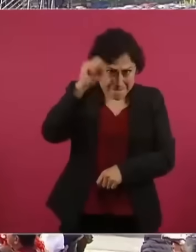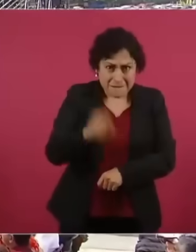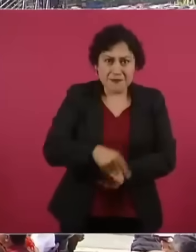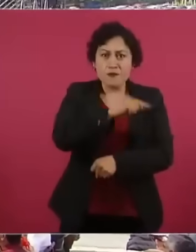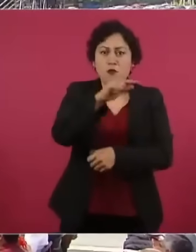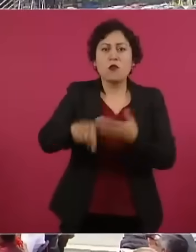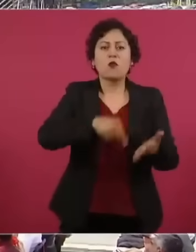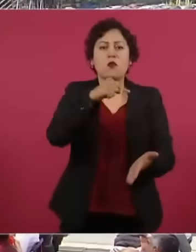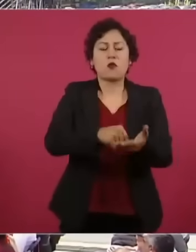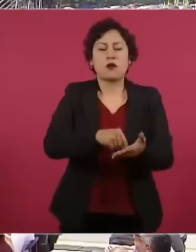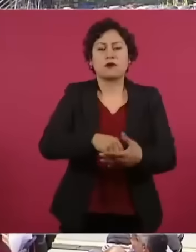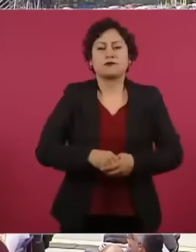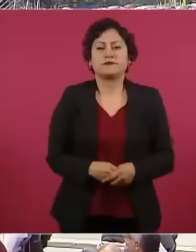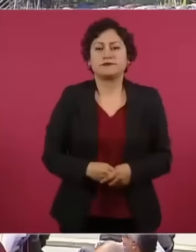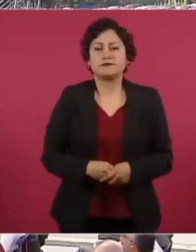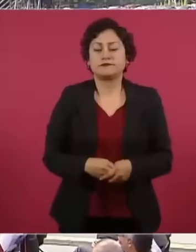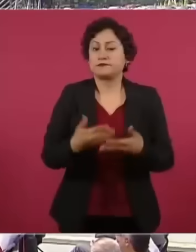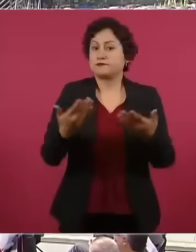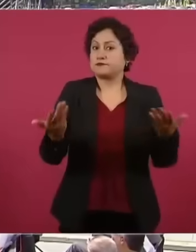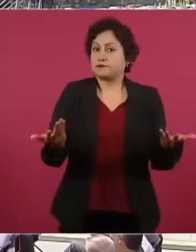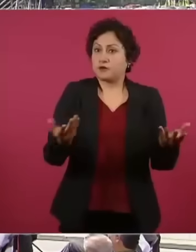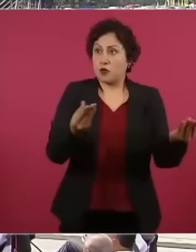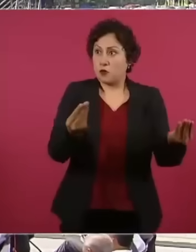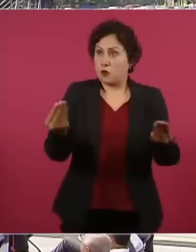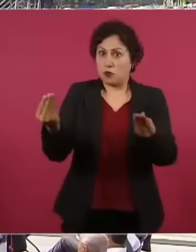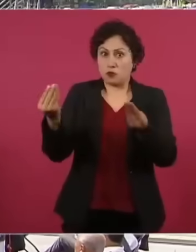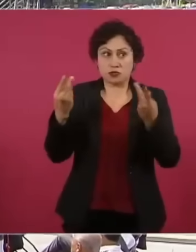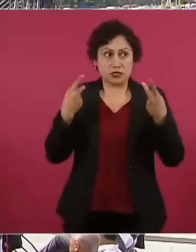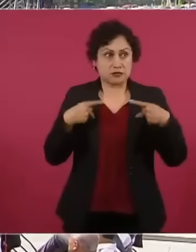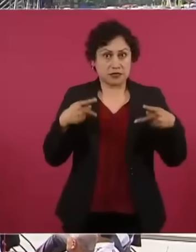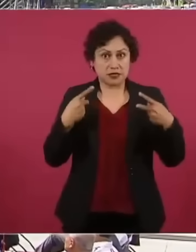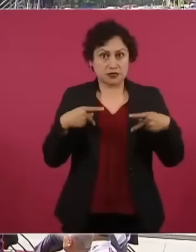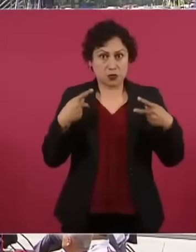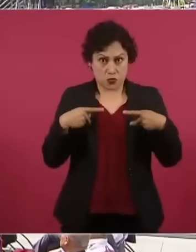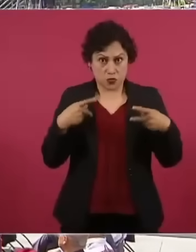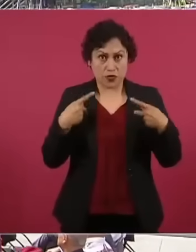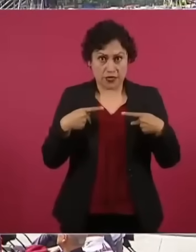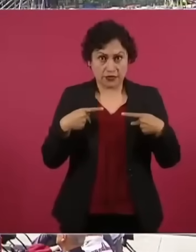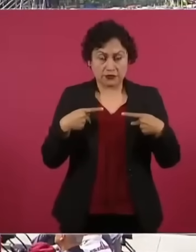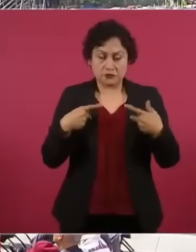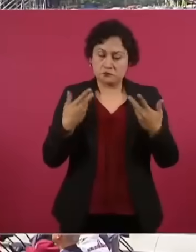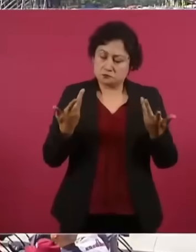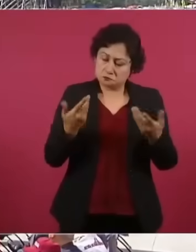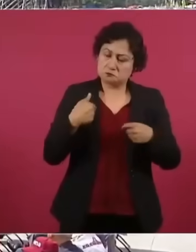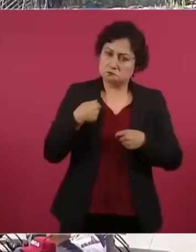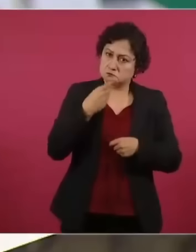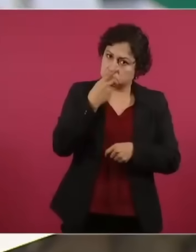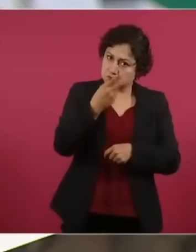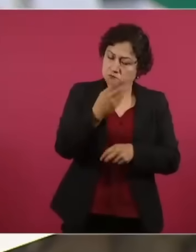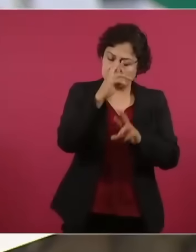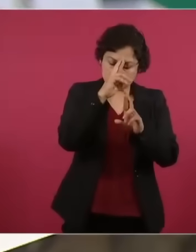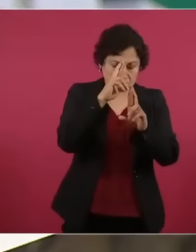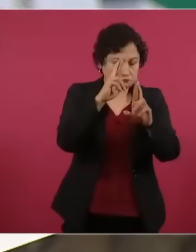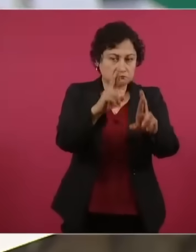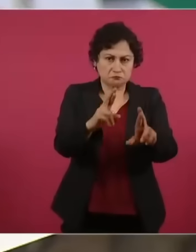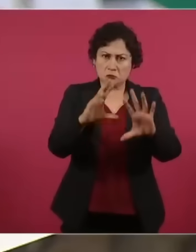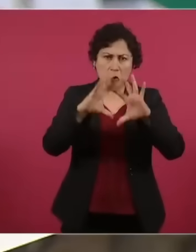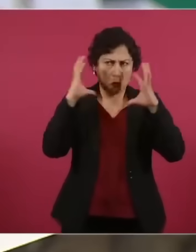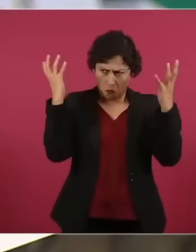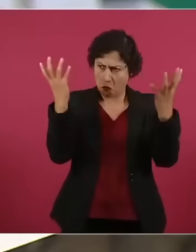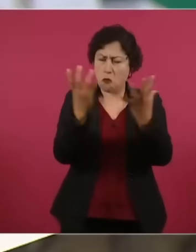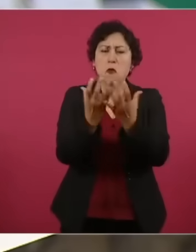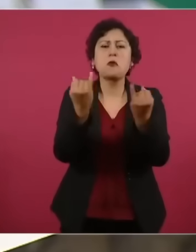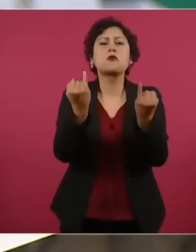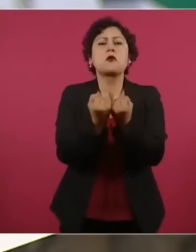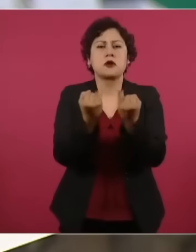Los demócratas, lo digo con respeto, en el mundo, ¿cuántos